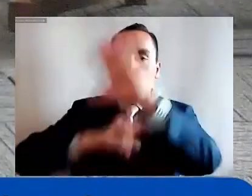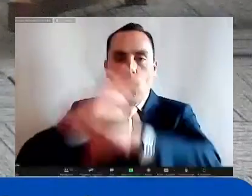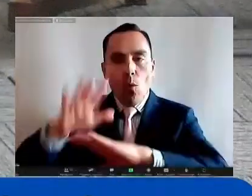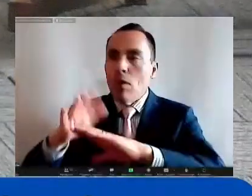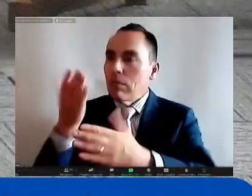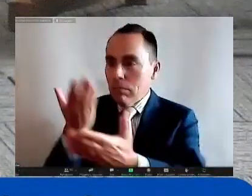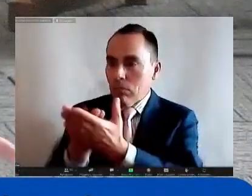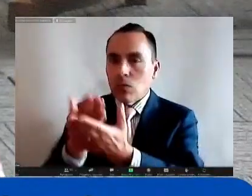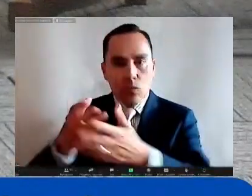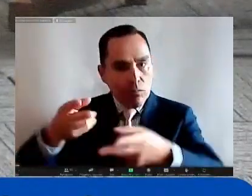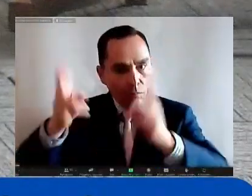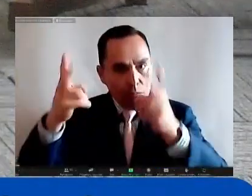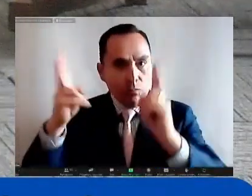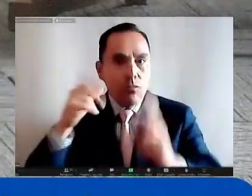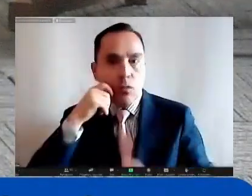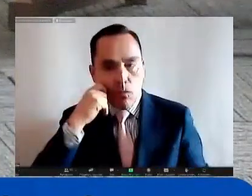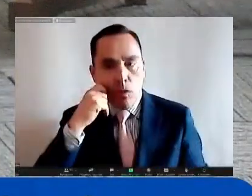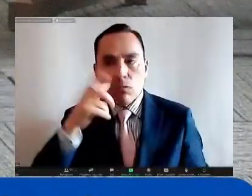derechos humanos.